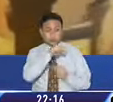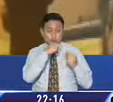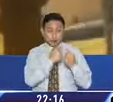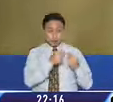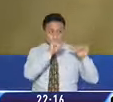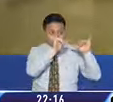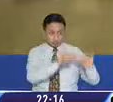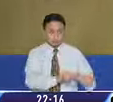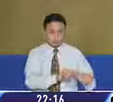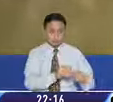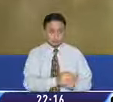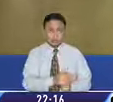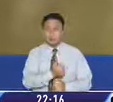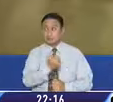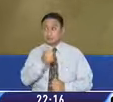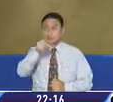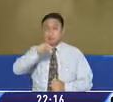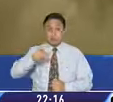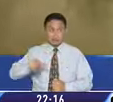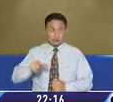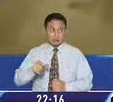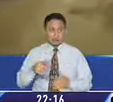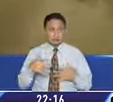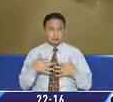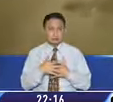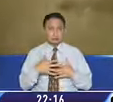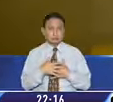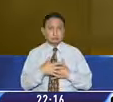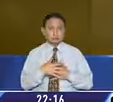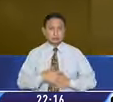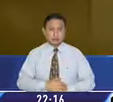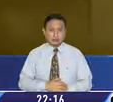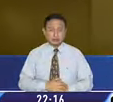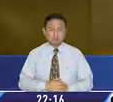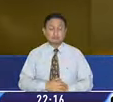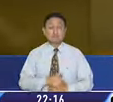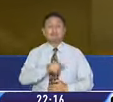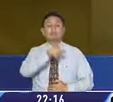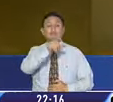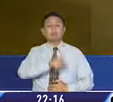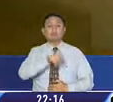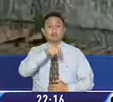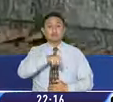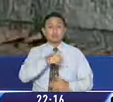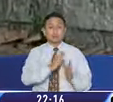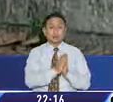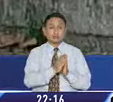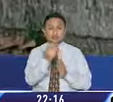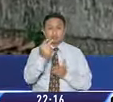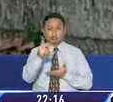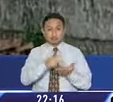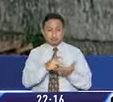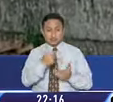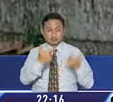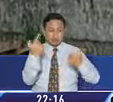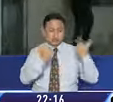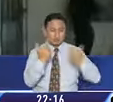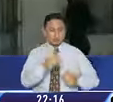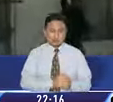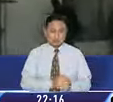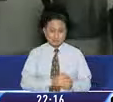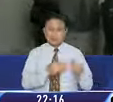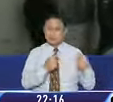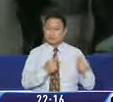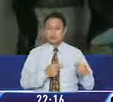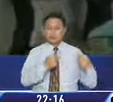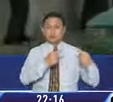armados han causado zozobra en quienes residen allí. Los sicarios, las extorsiones y las balaceras es lo que